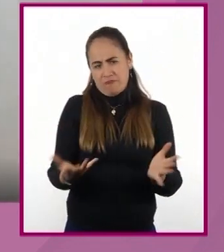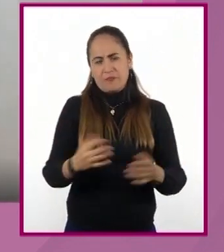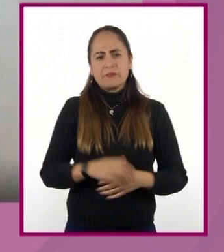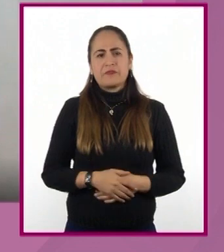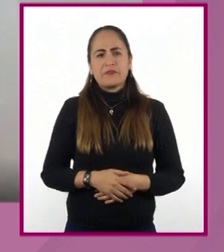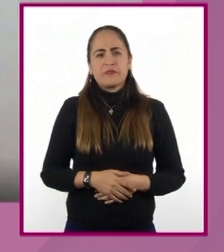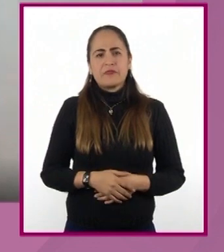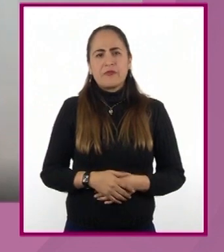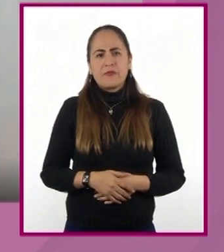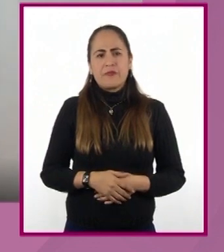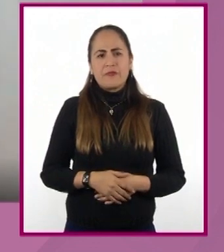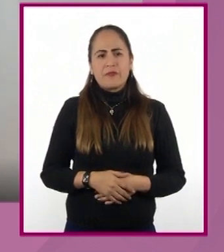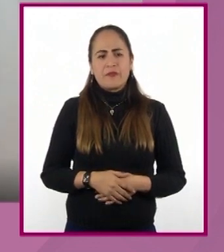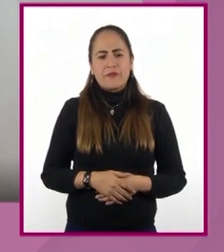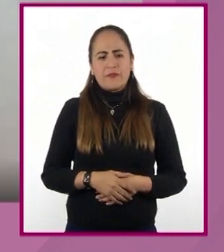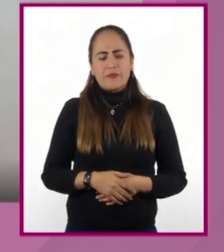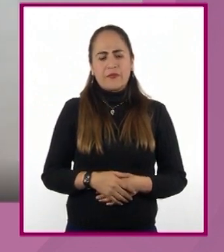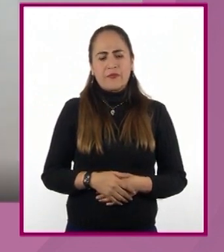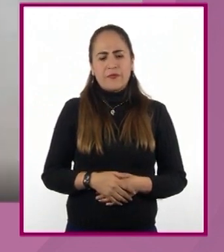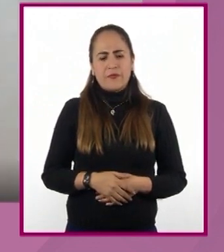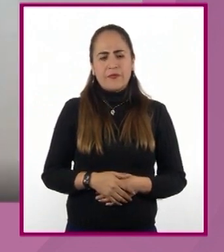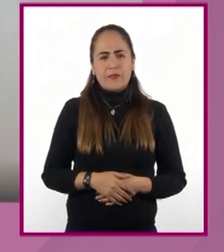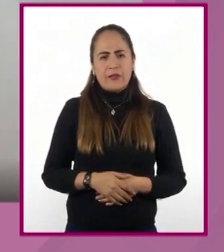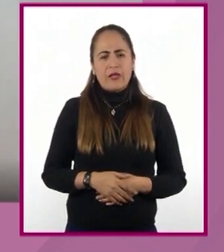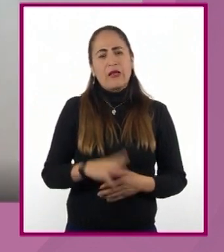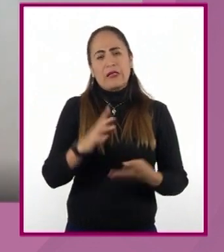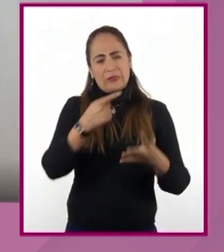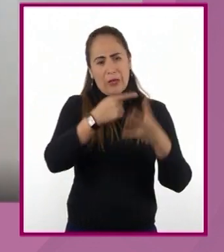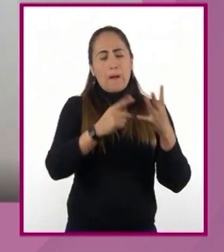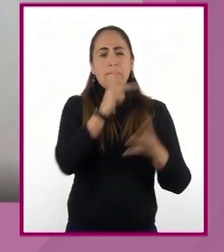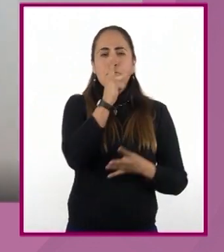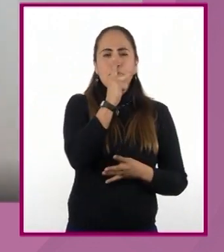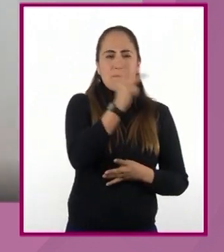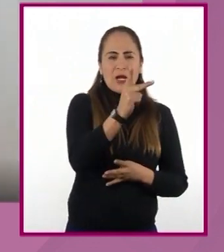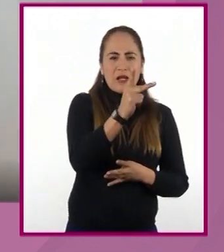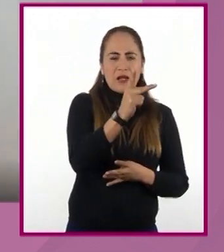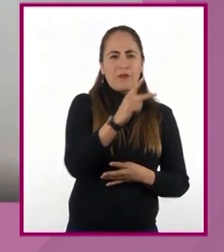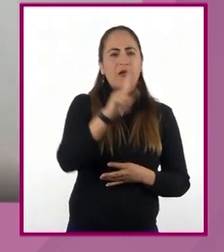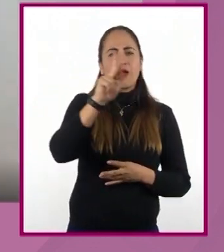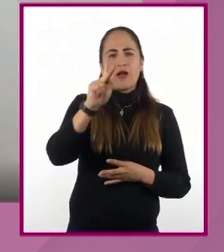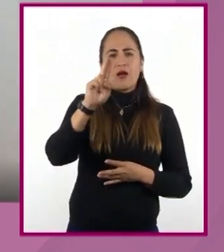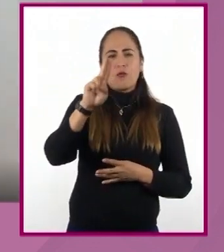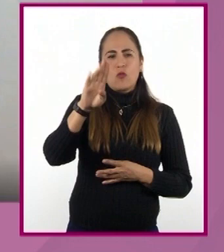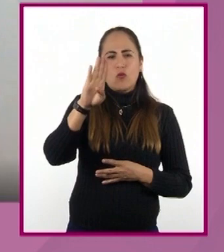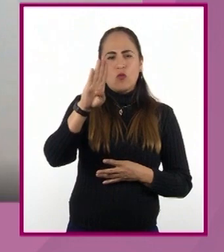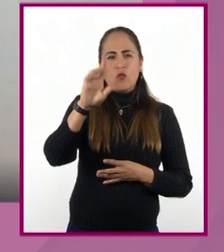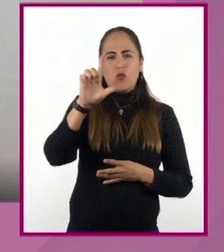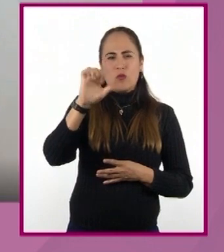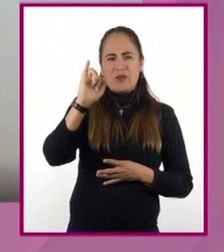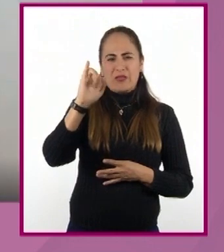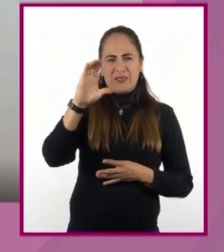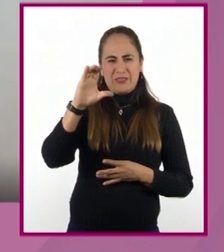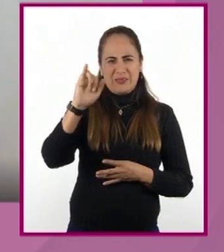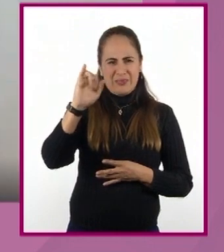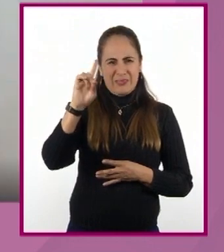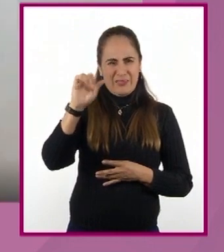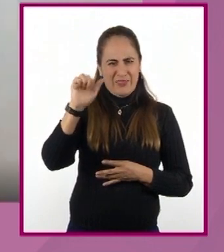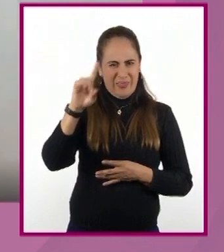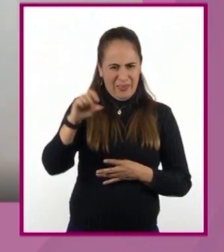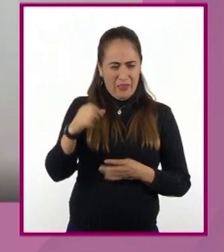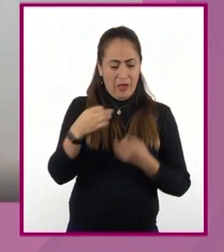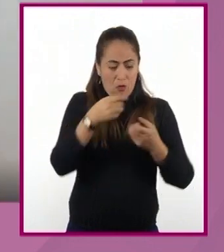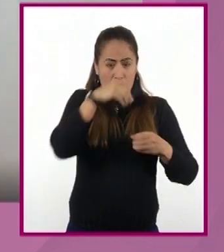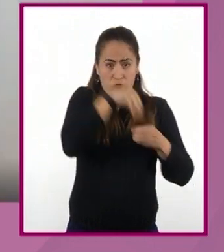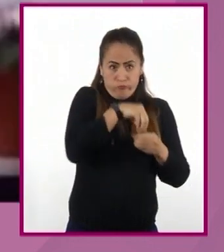Si lo vemos por la etimología de la palabra, publicidad viene de hacer público